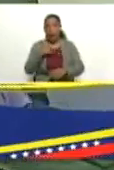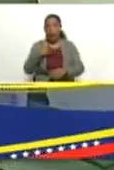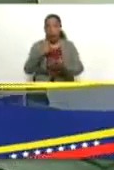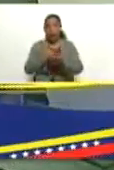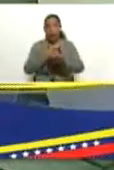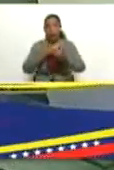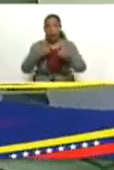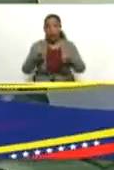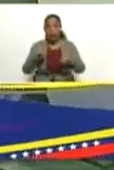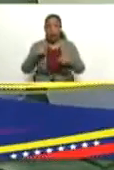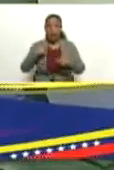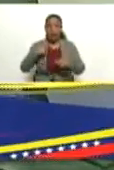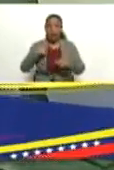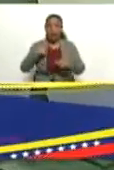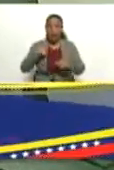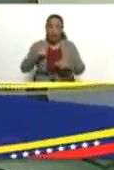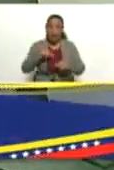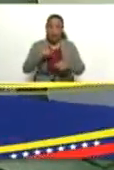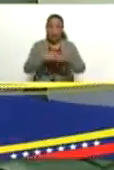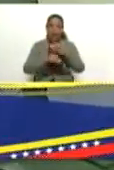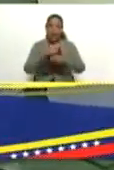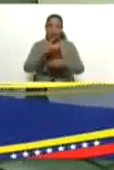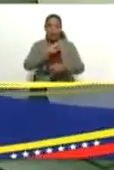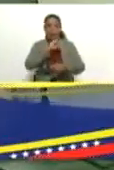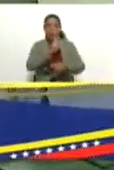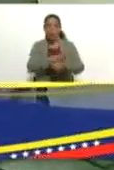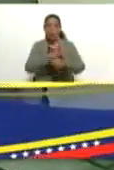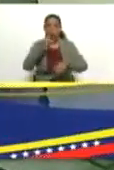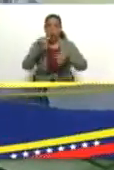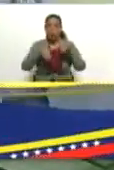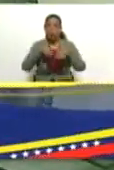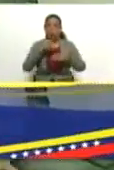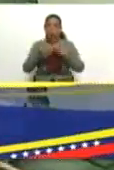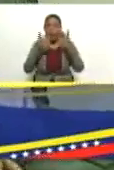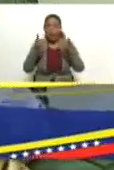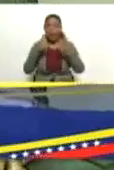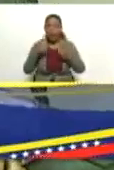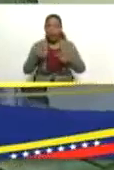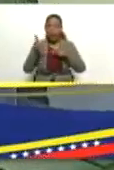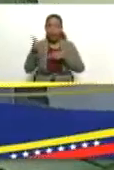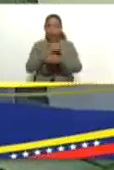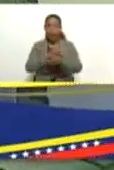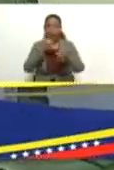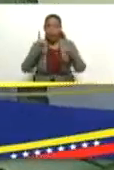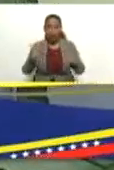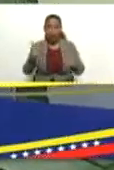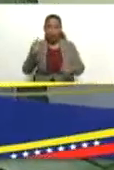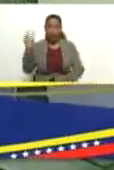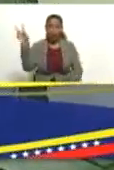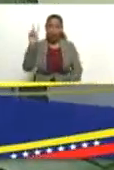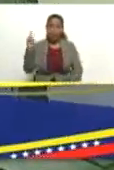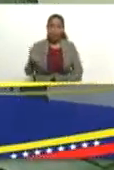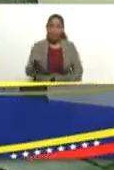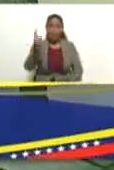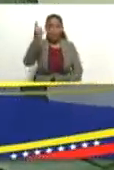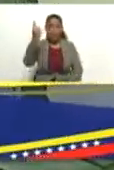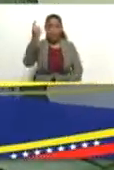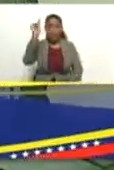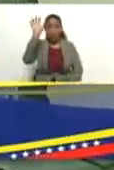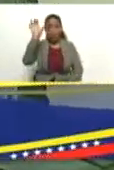democracia, tiene que haber un poder, el poder electoral que rija esa república, esa democracia. Y Venezuela fue el primer país del